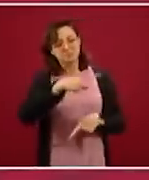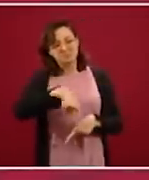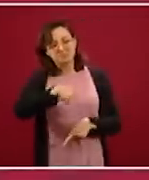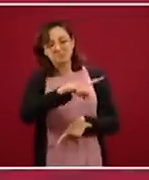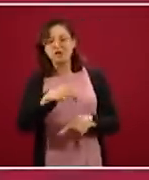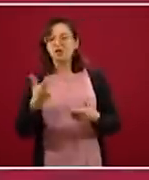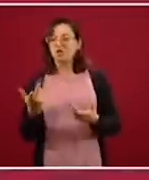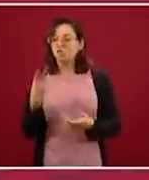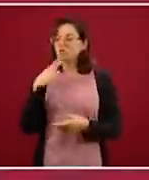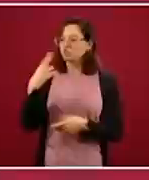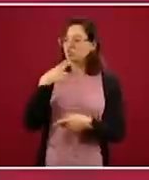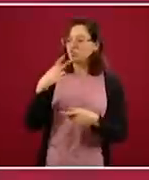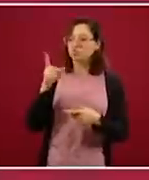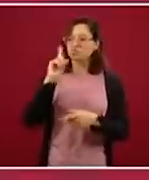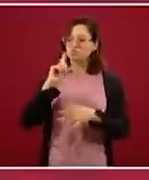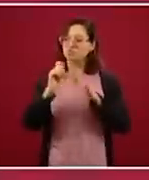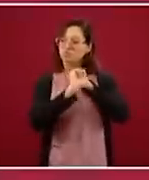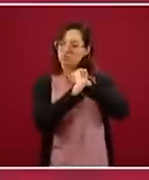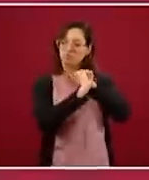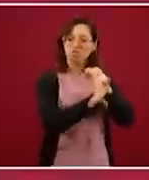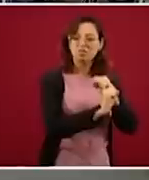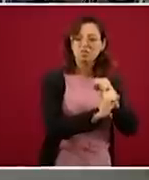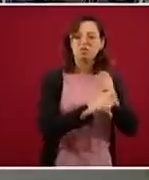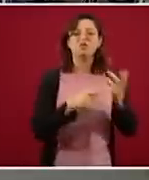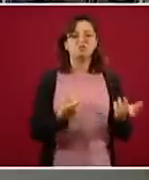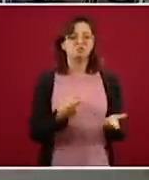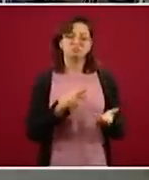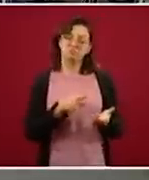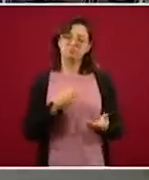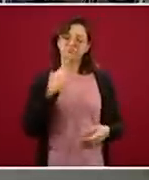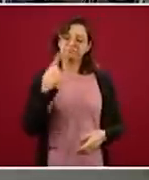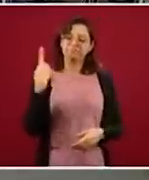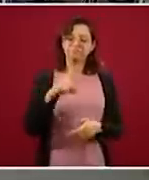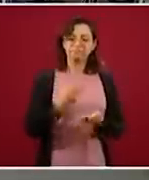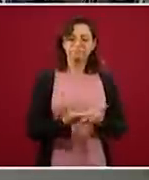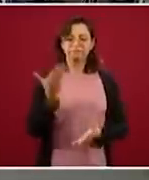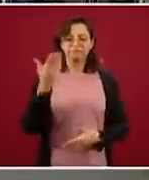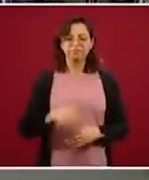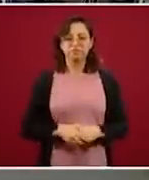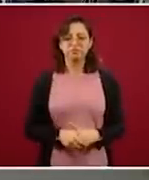de personas que violan los derechos fundamentales de las mujeres.